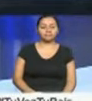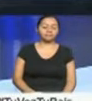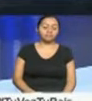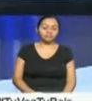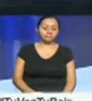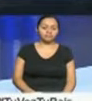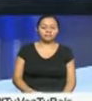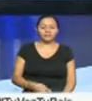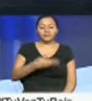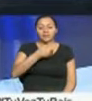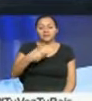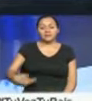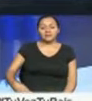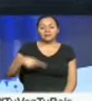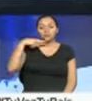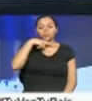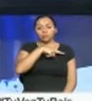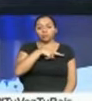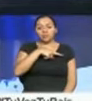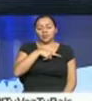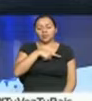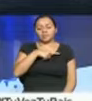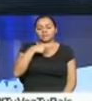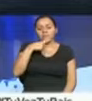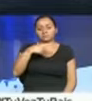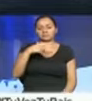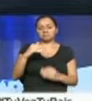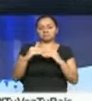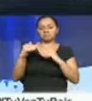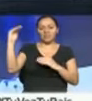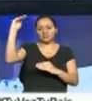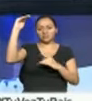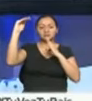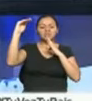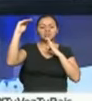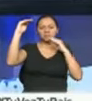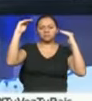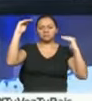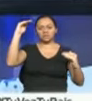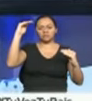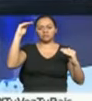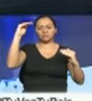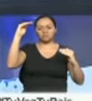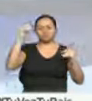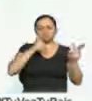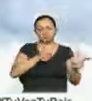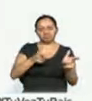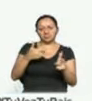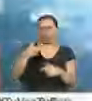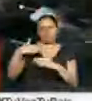Vladimir Putin aseguró que su país supera a Estados Unidos en cuestiones de defensa nuclear.